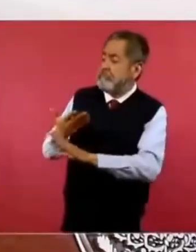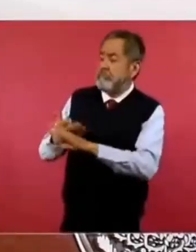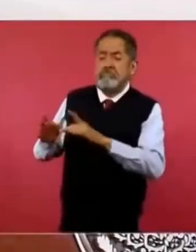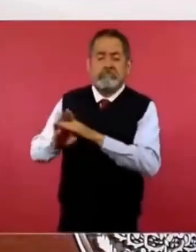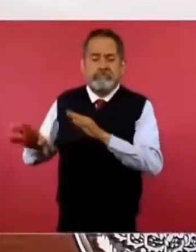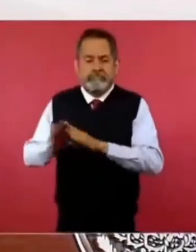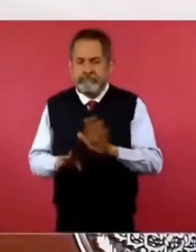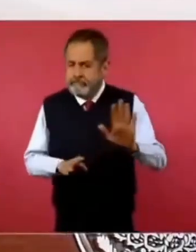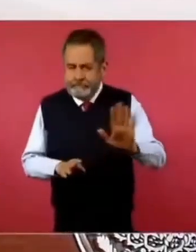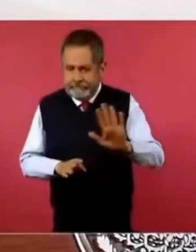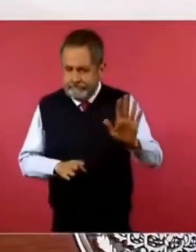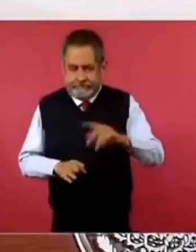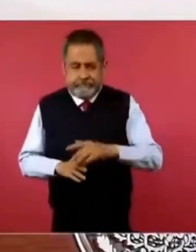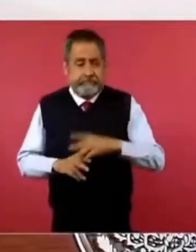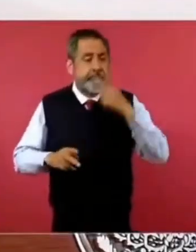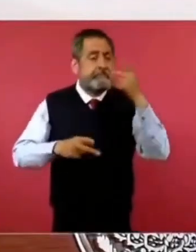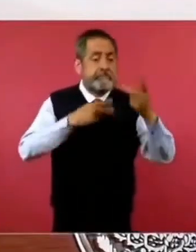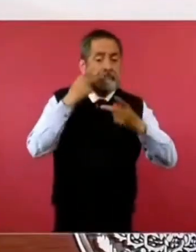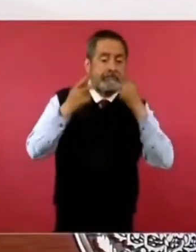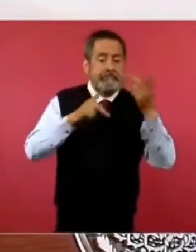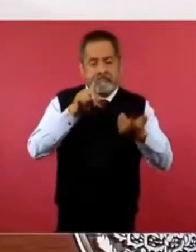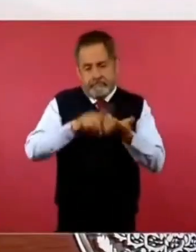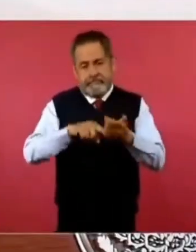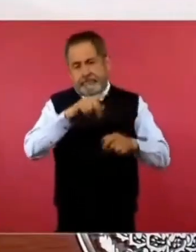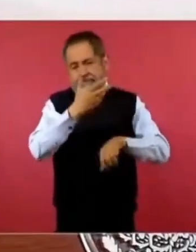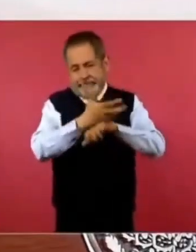en la agenda de